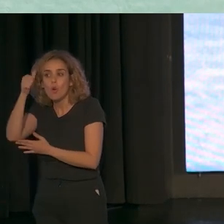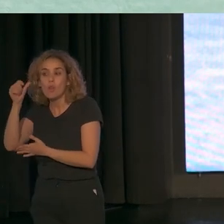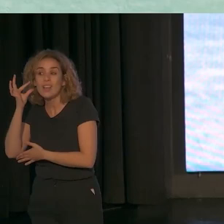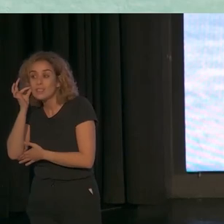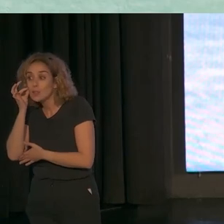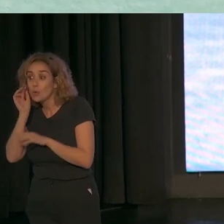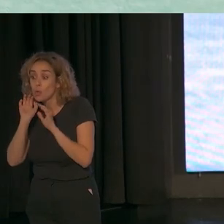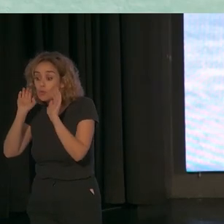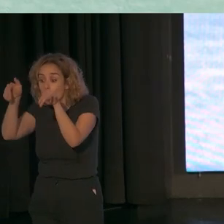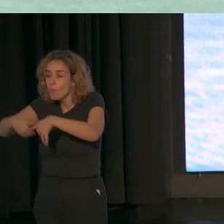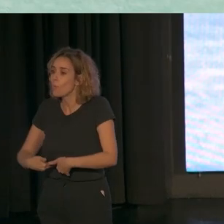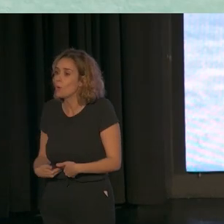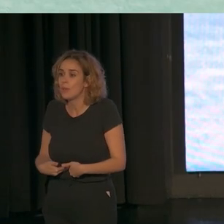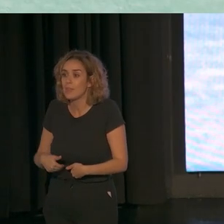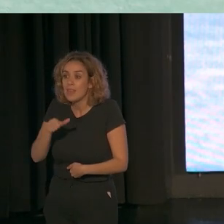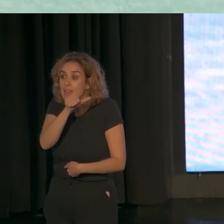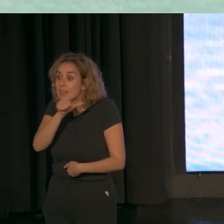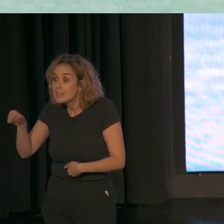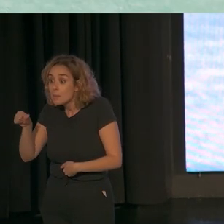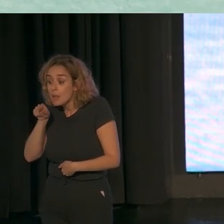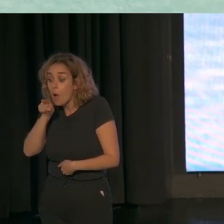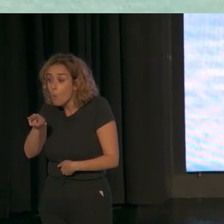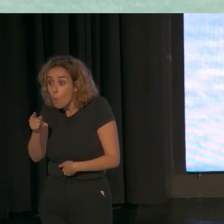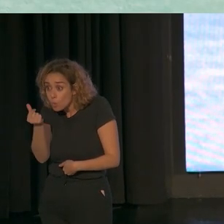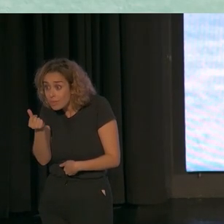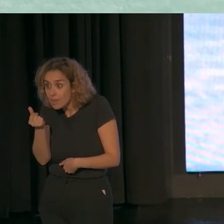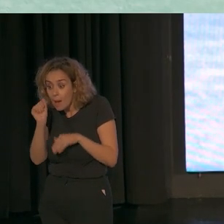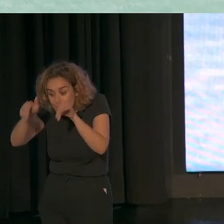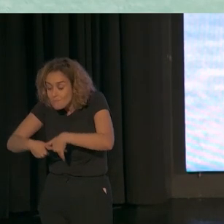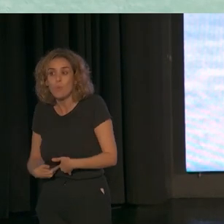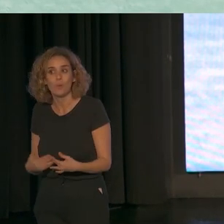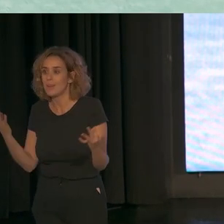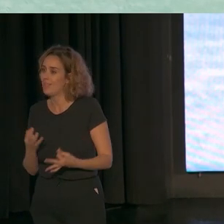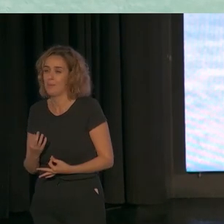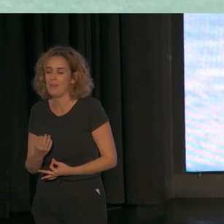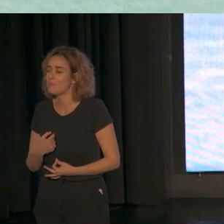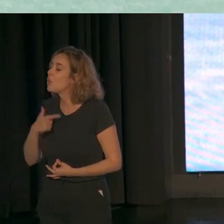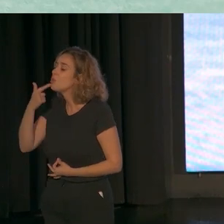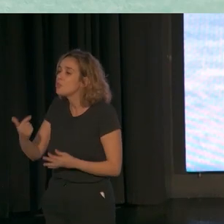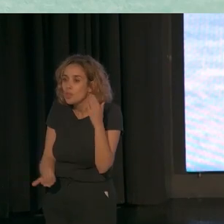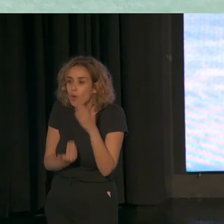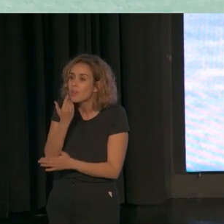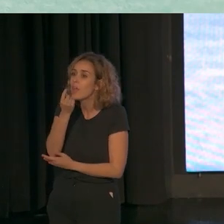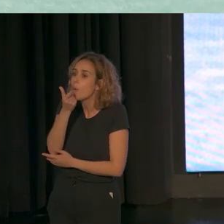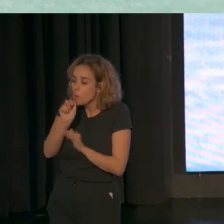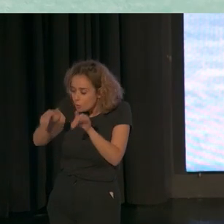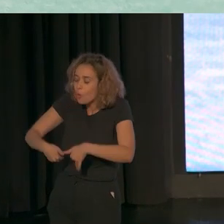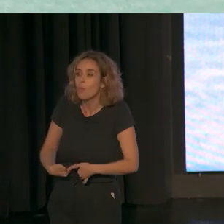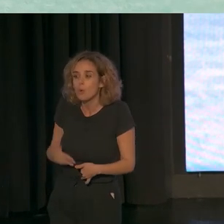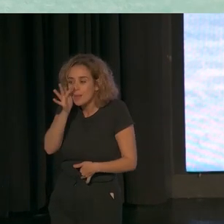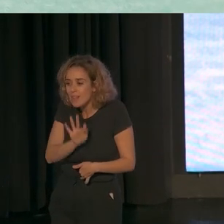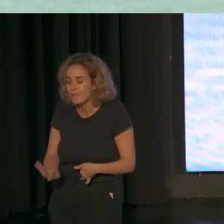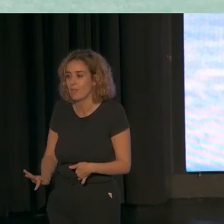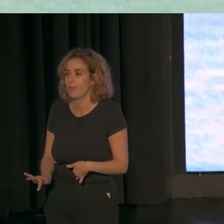al menos una vez a la semana Pues yo digo que un poquito cada día y voy a